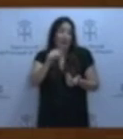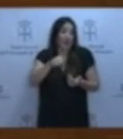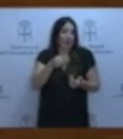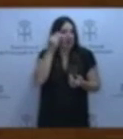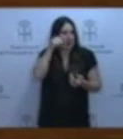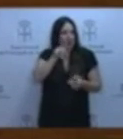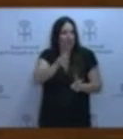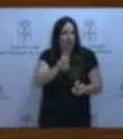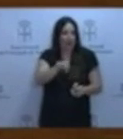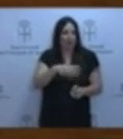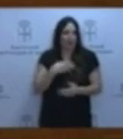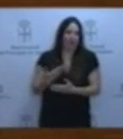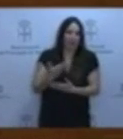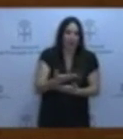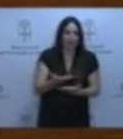concluyendo.